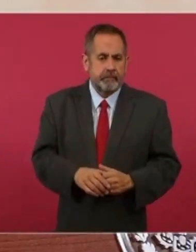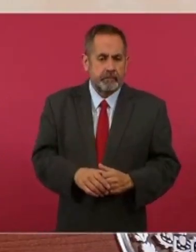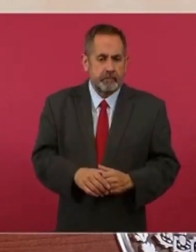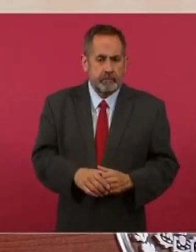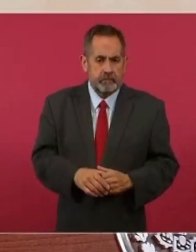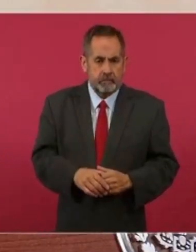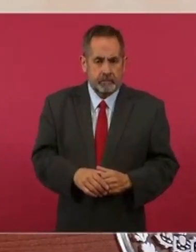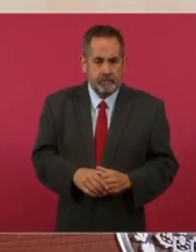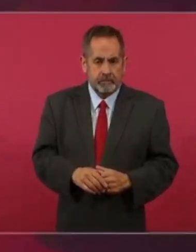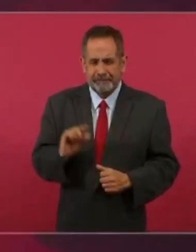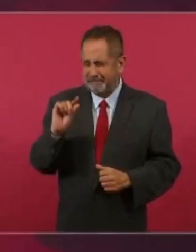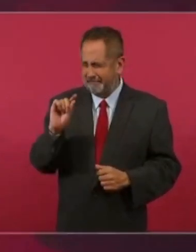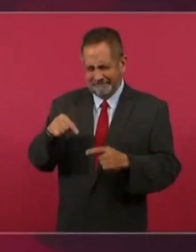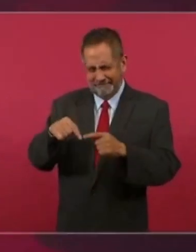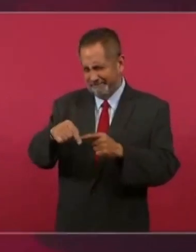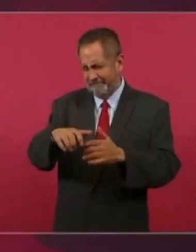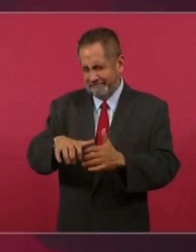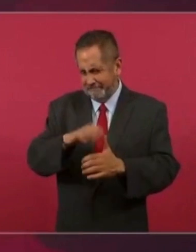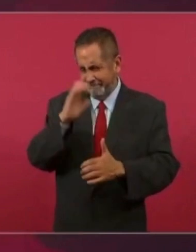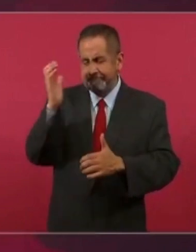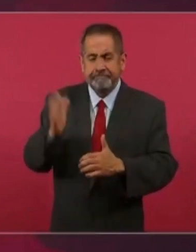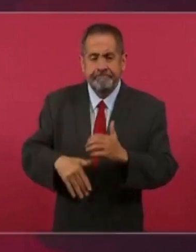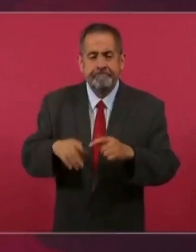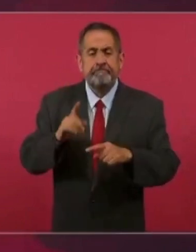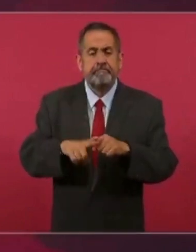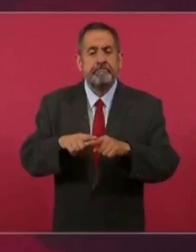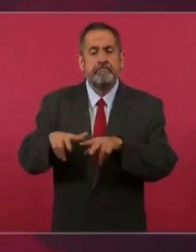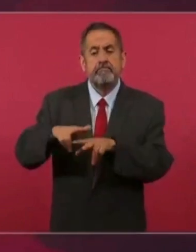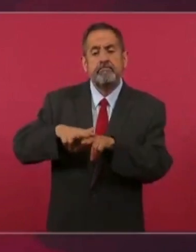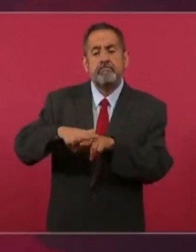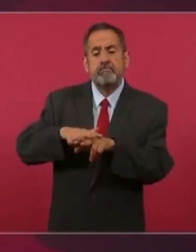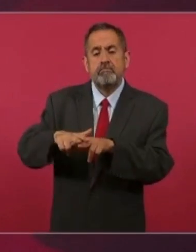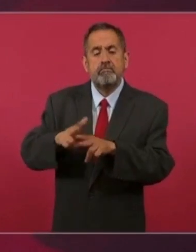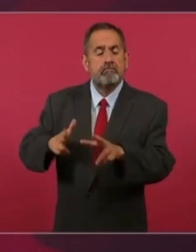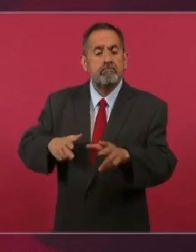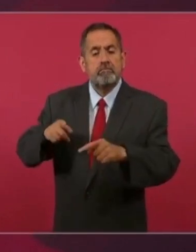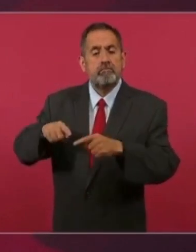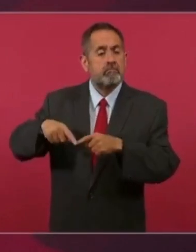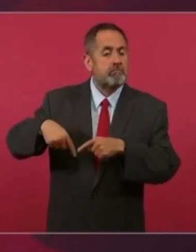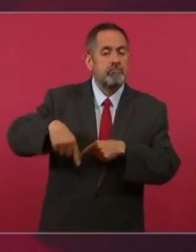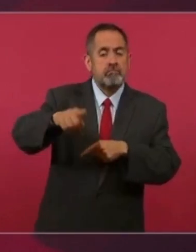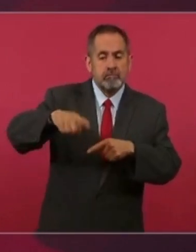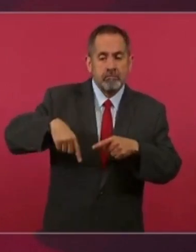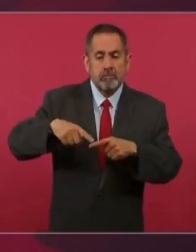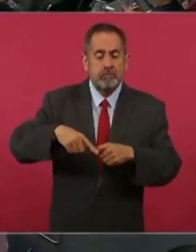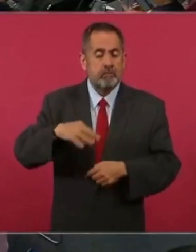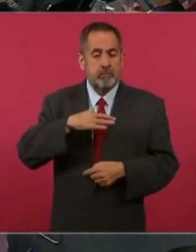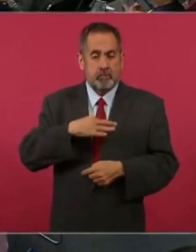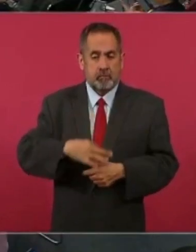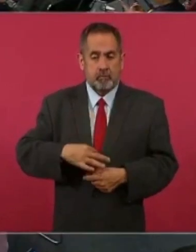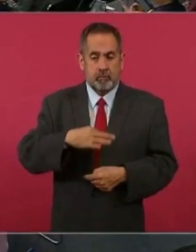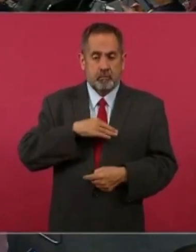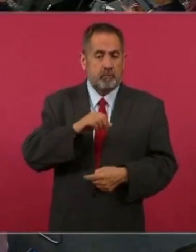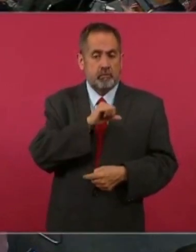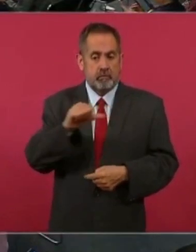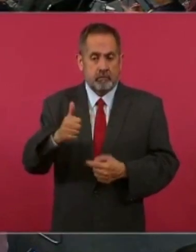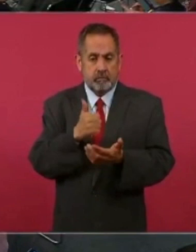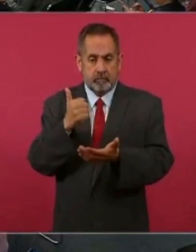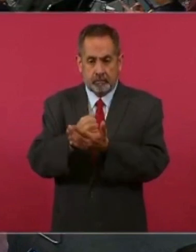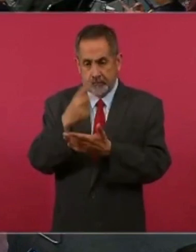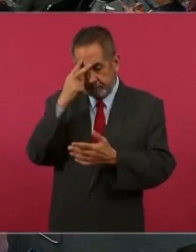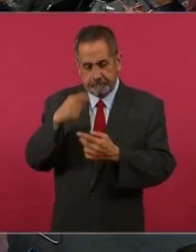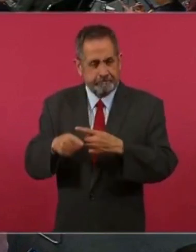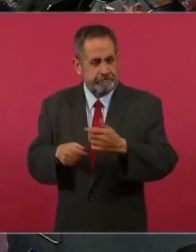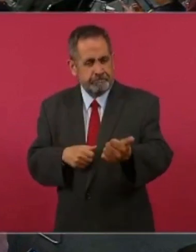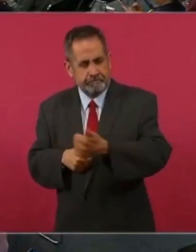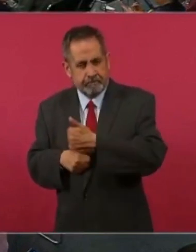estamos por terminar el tren de Toluca a la Ciudad de México.